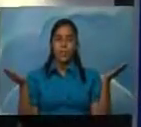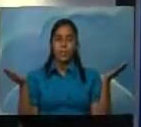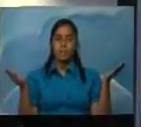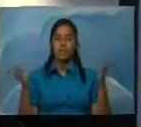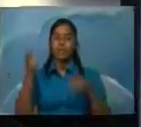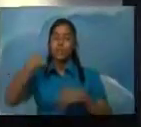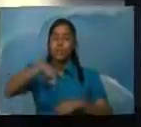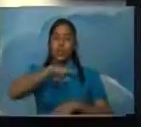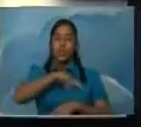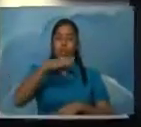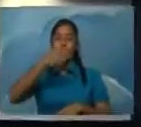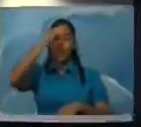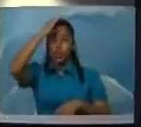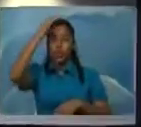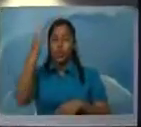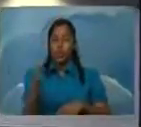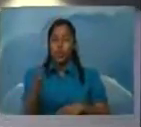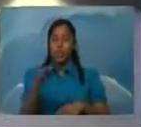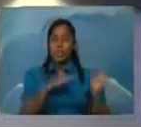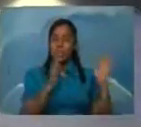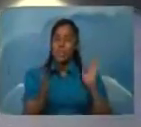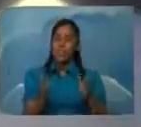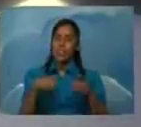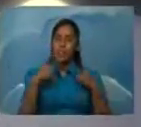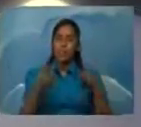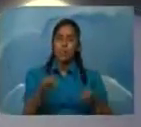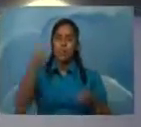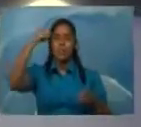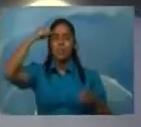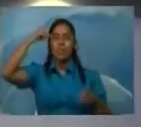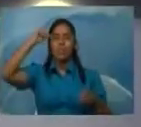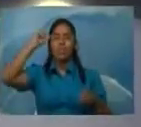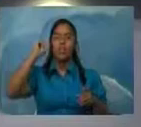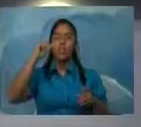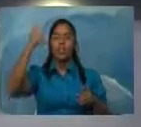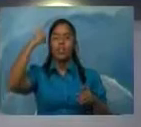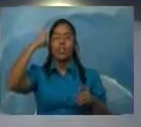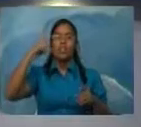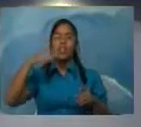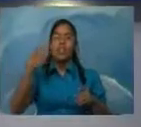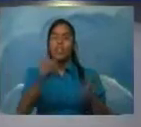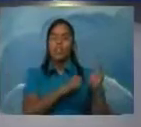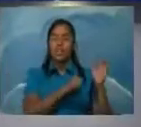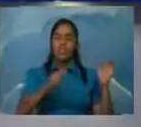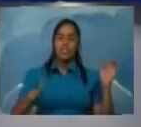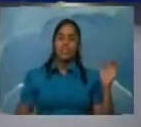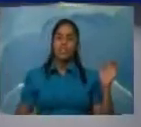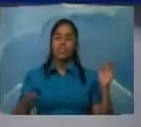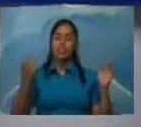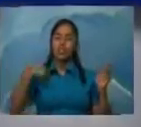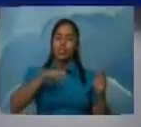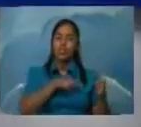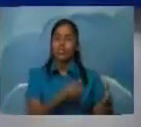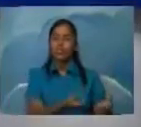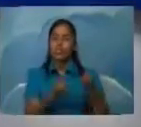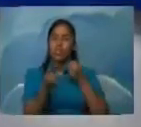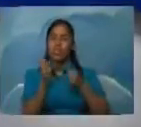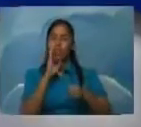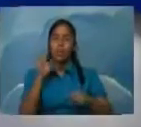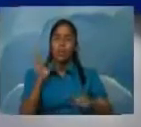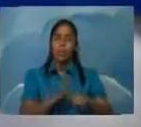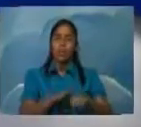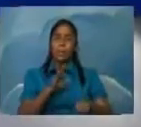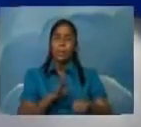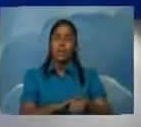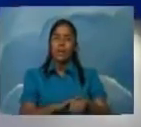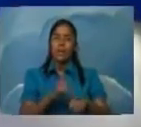En que saliste de la tierra de Egipto. Nosotros los creyentes debemos recordar el día en que el Señor nos sacó del pecado, en